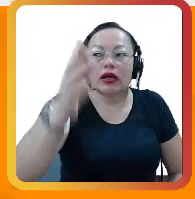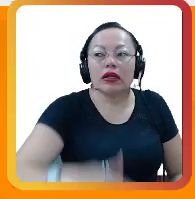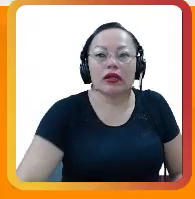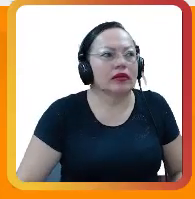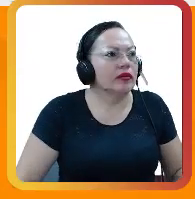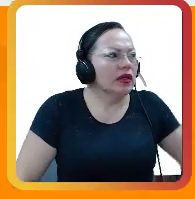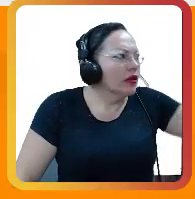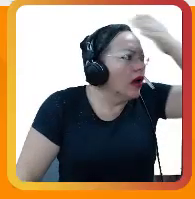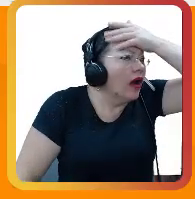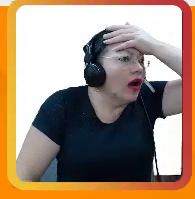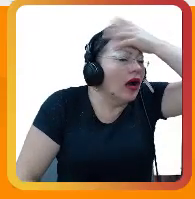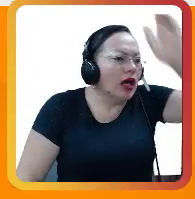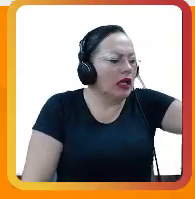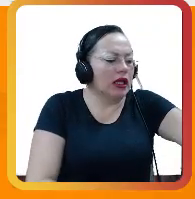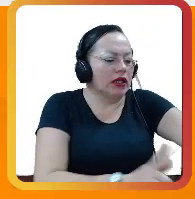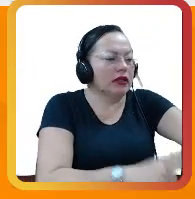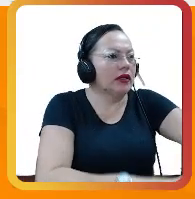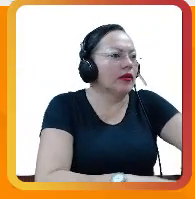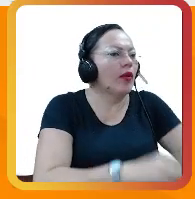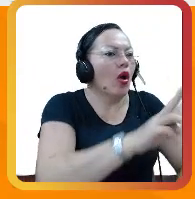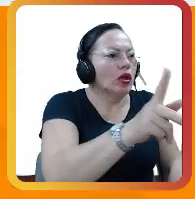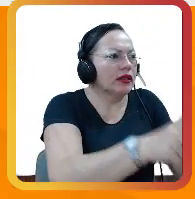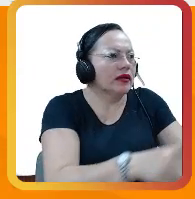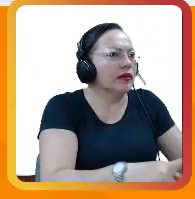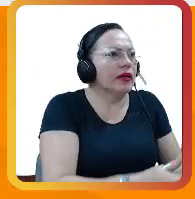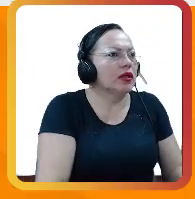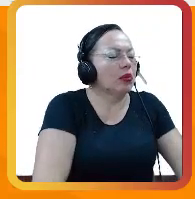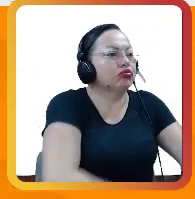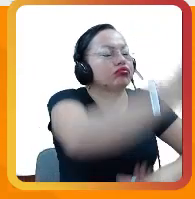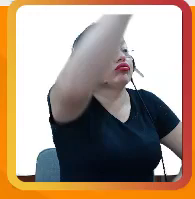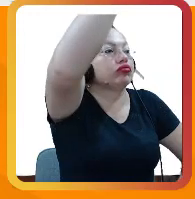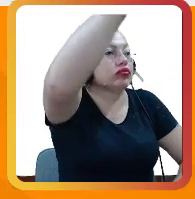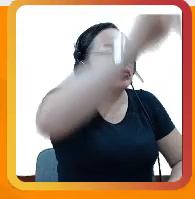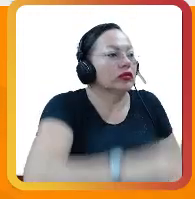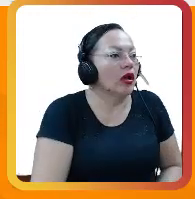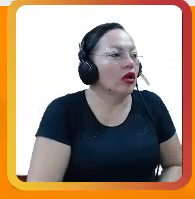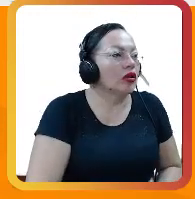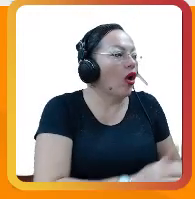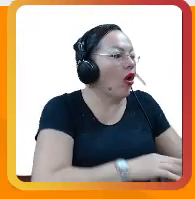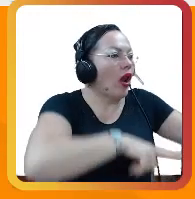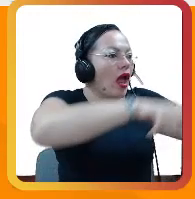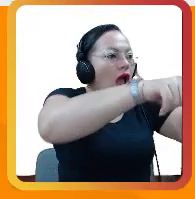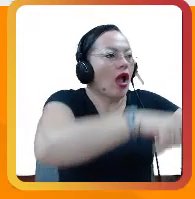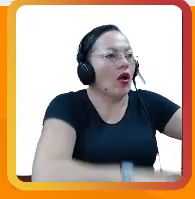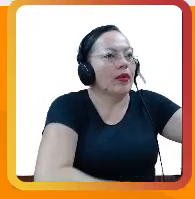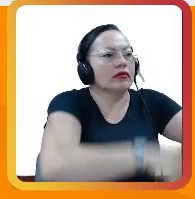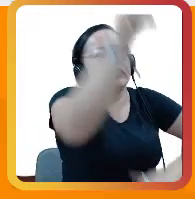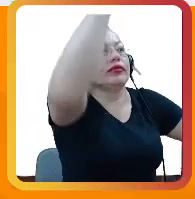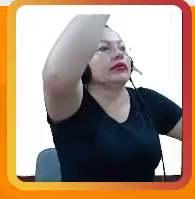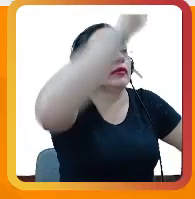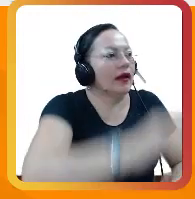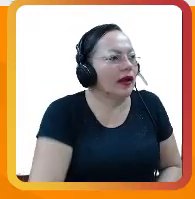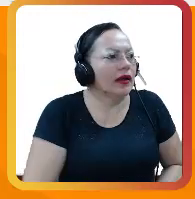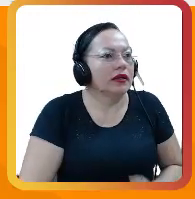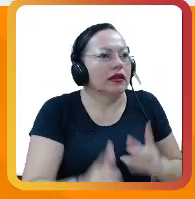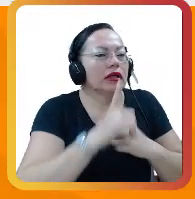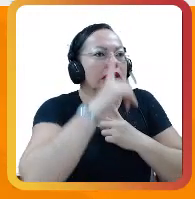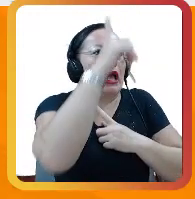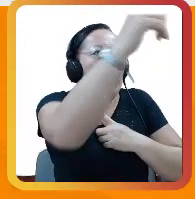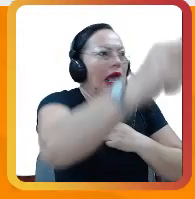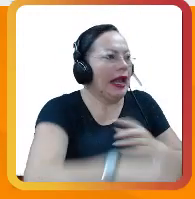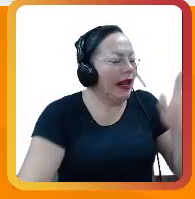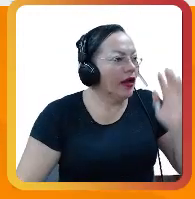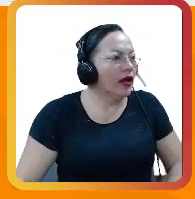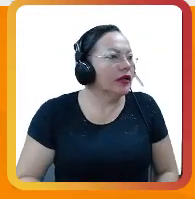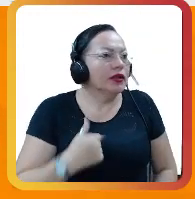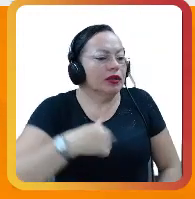tiene la otra persona, ¿cierto? O tu otra competencia, pues ya estará a una distancia muchísimo más